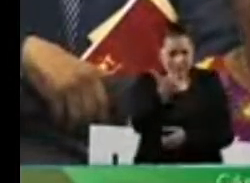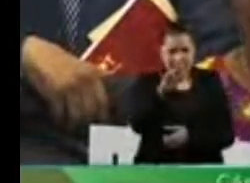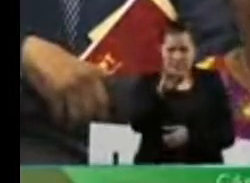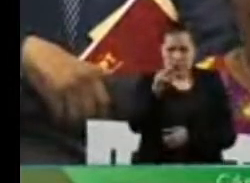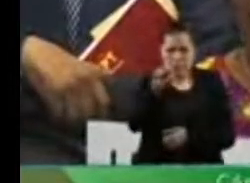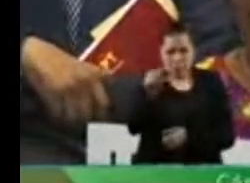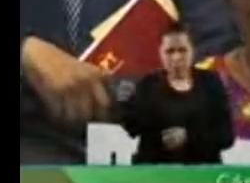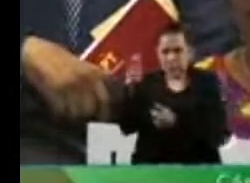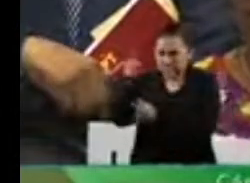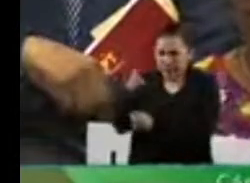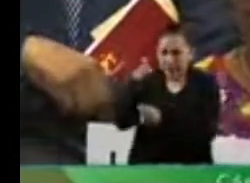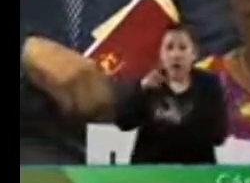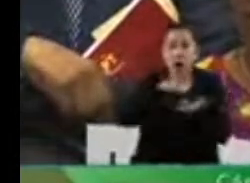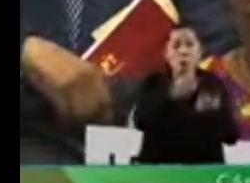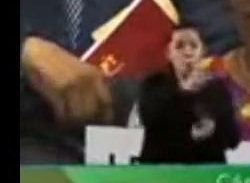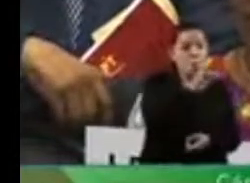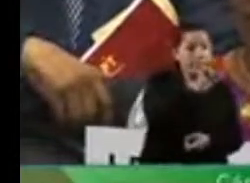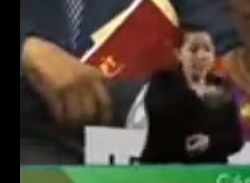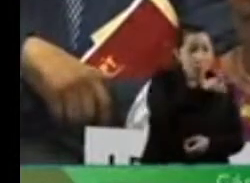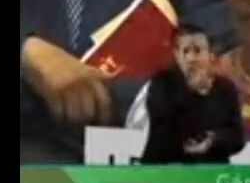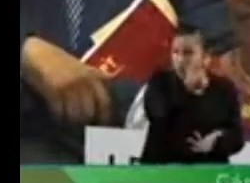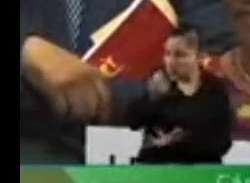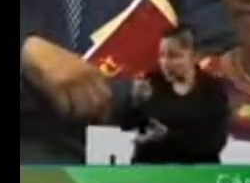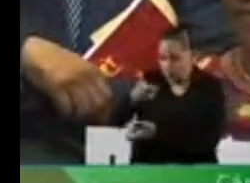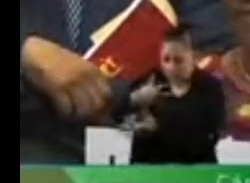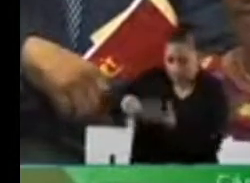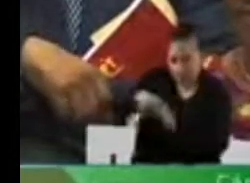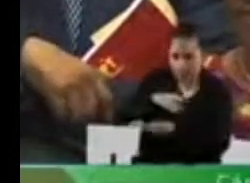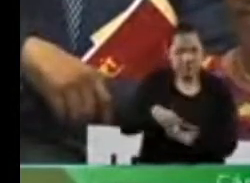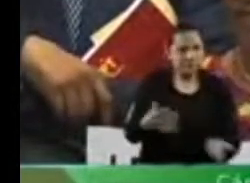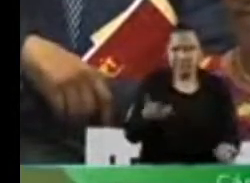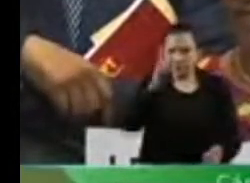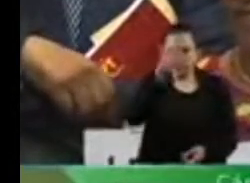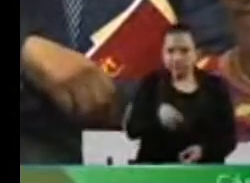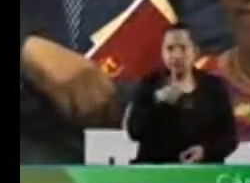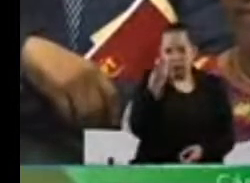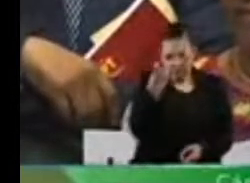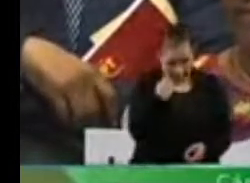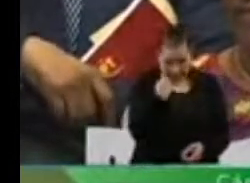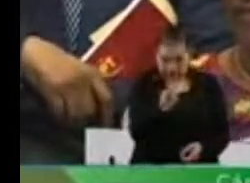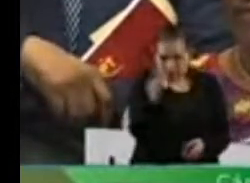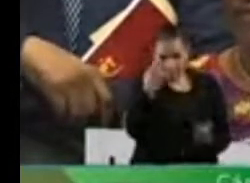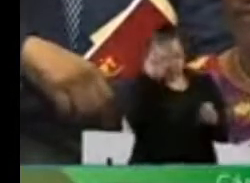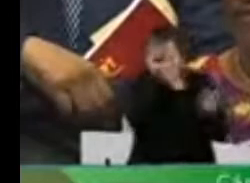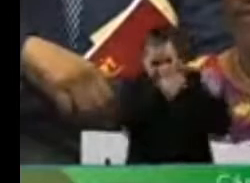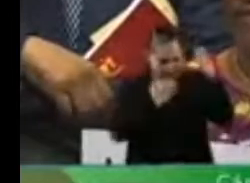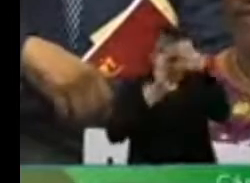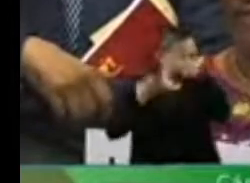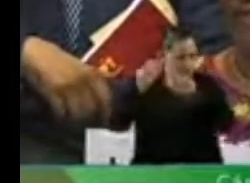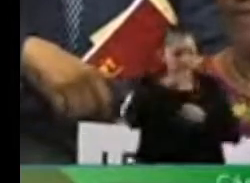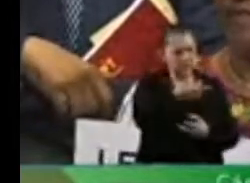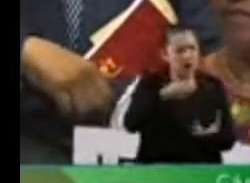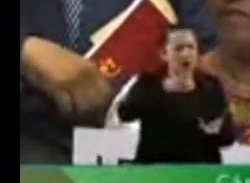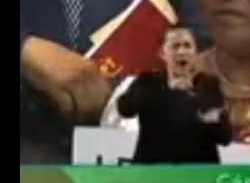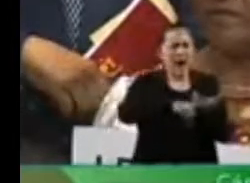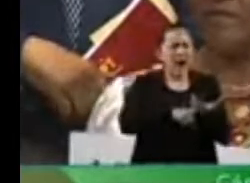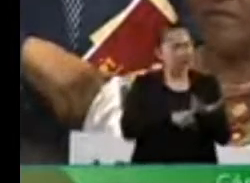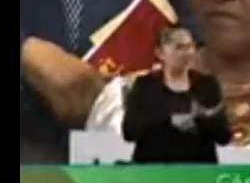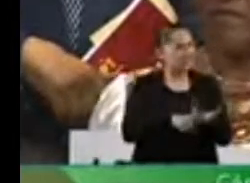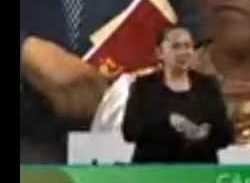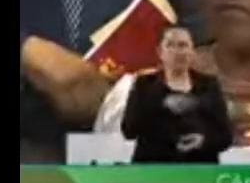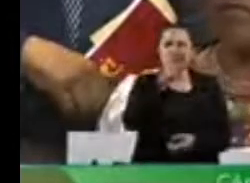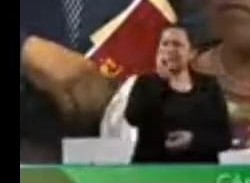de pesos. Es un atraco, se vea donde se vea. Quieren hacer fe descuartizada en 7 pedazos, sin el cerebro que se nace. Eso no es